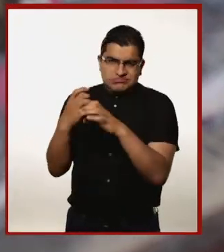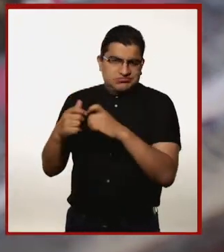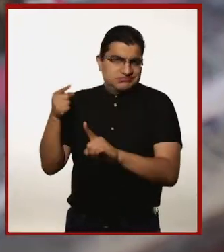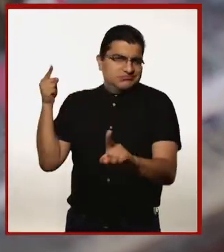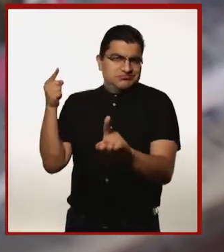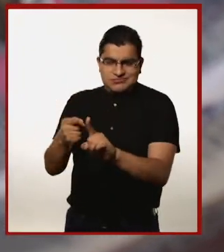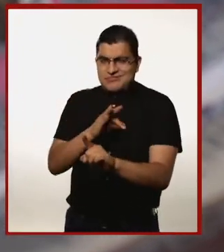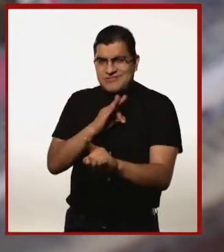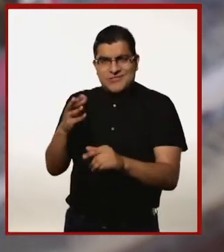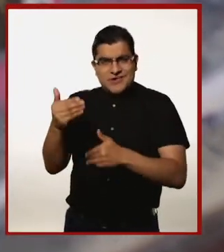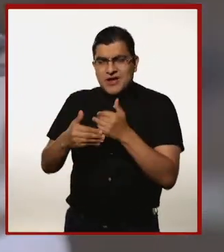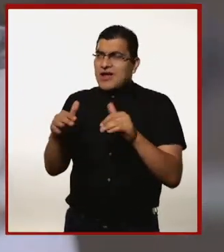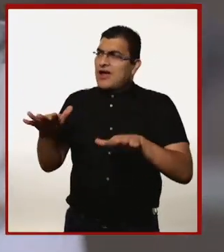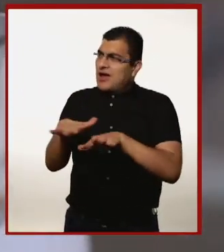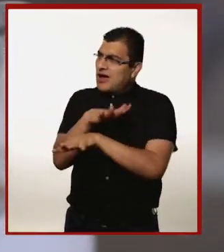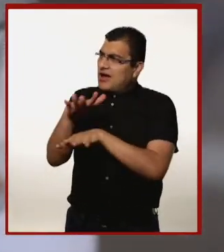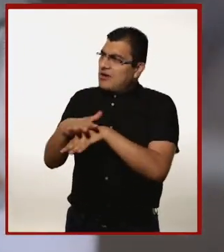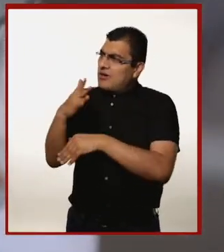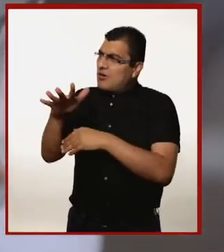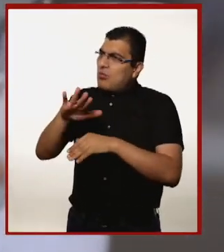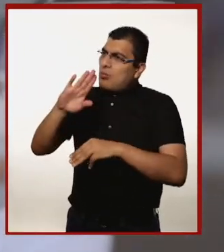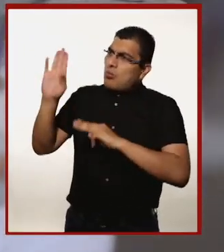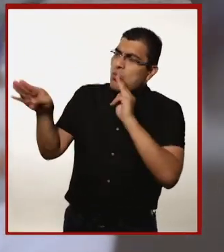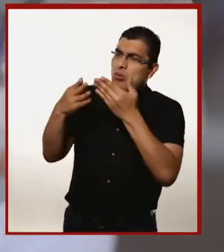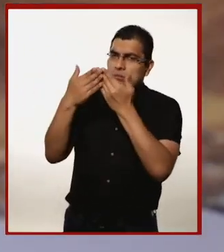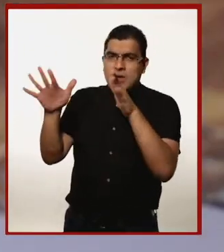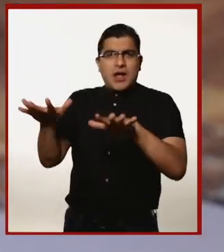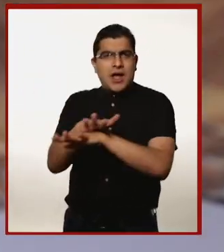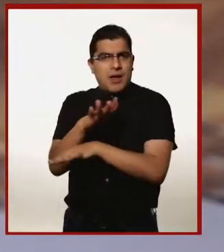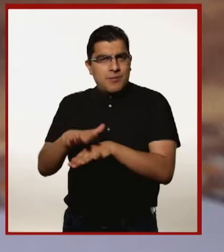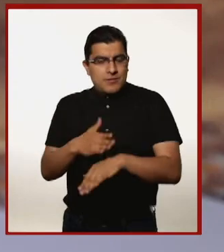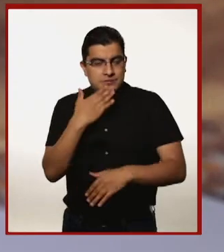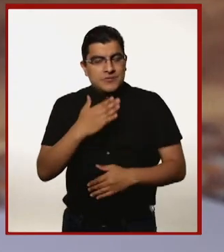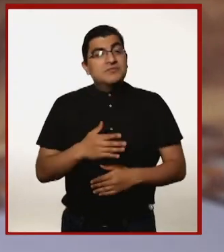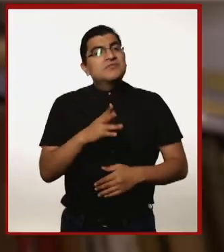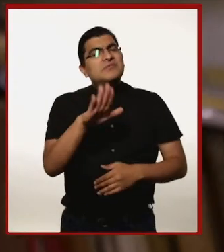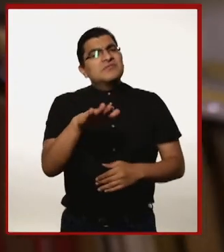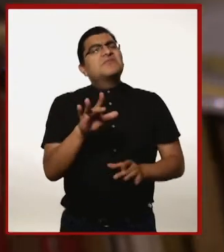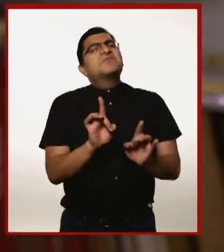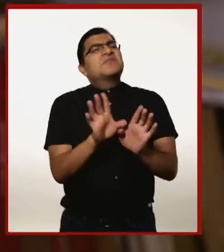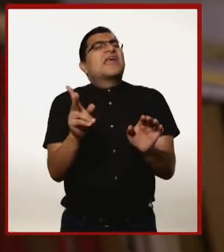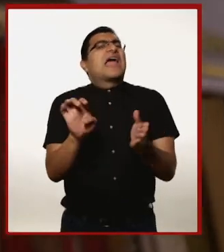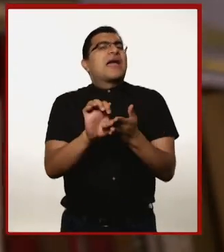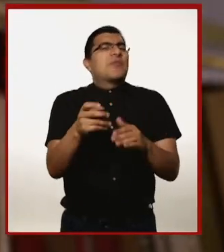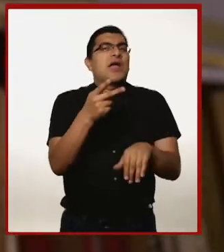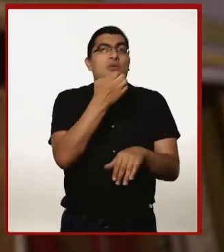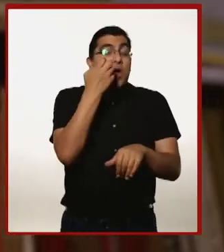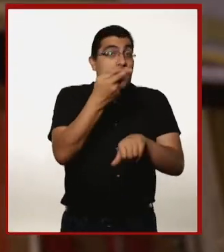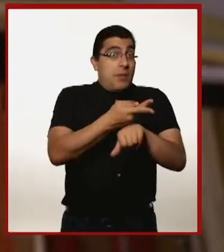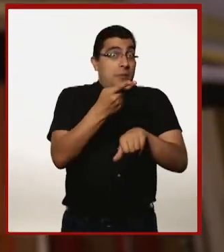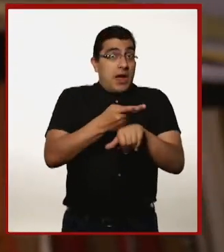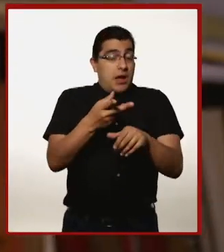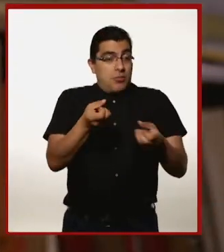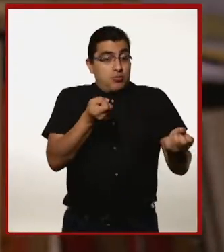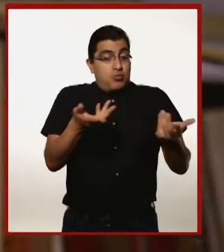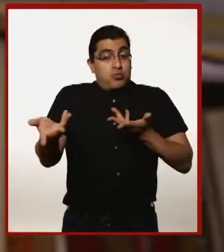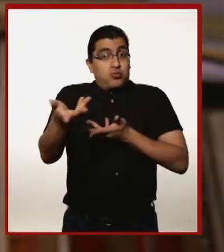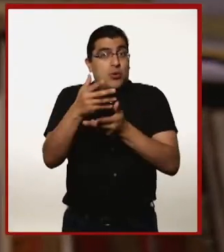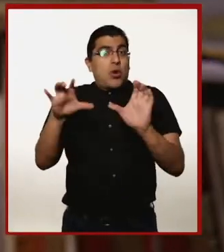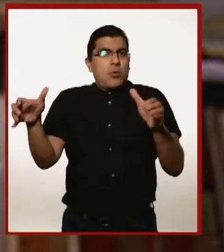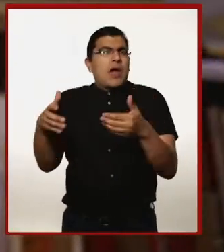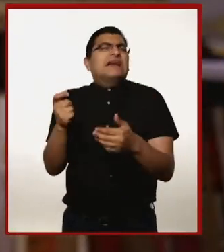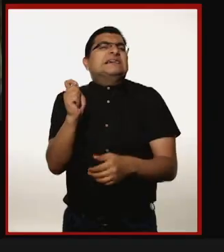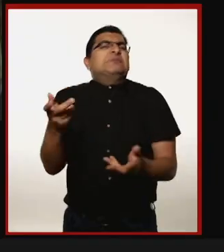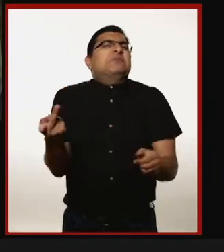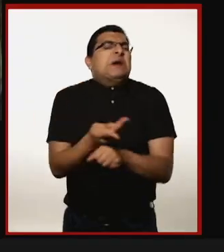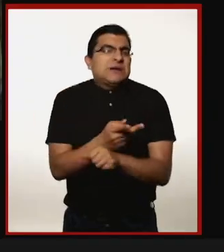¿no? Muchos retos de que podemos ir y cambiar de nuestro mundo. Felicitas, ¿qué pasa cuando la escuela preparatoria interactúa con nuestra